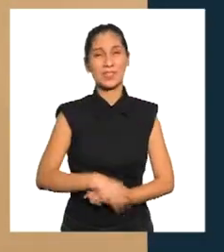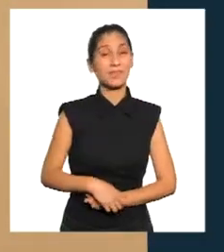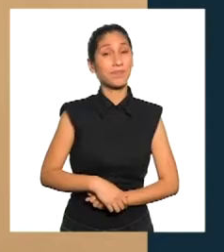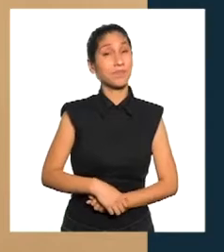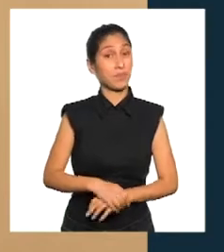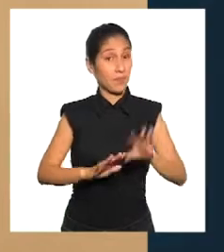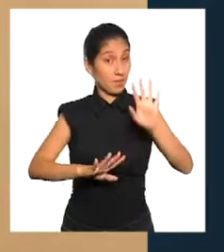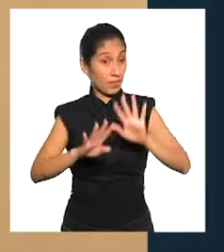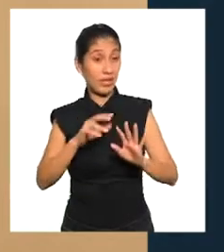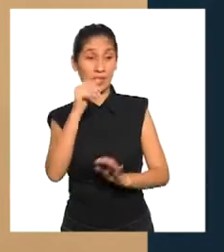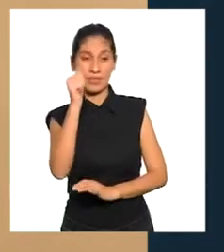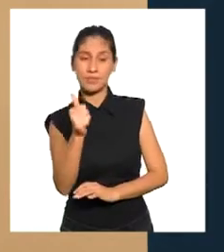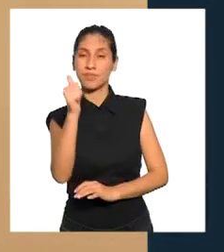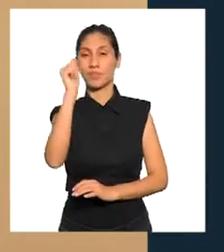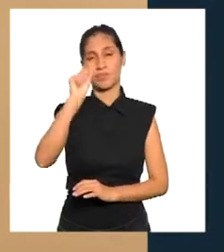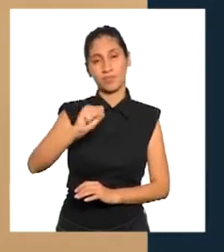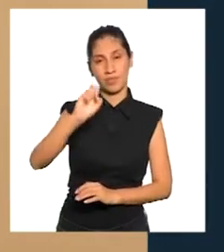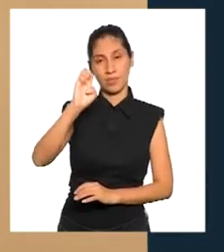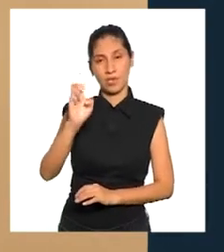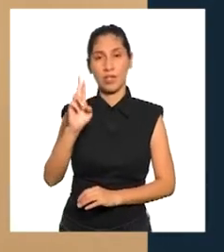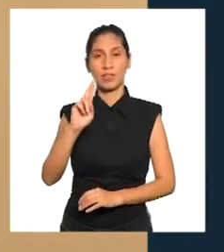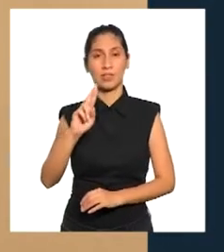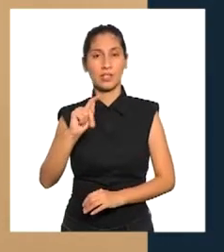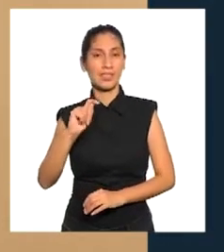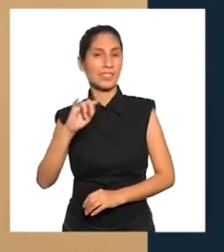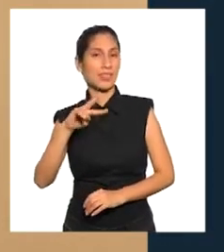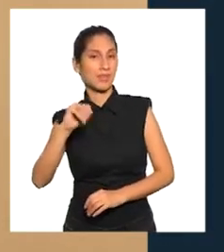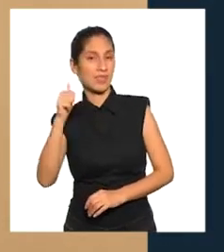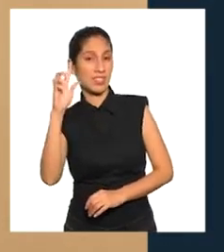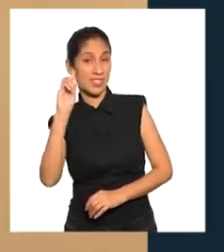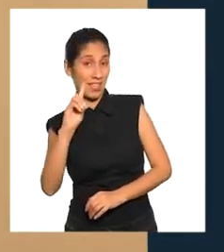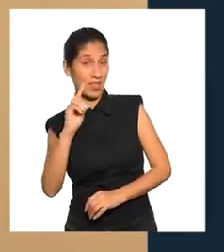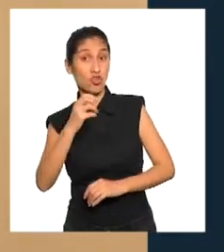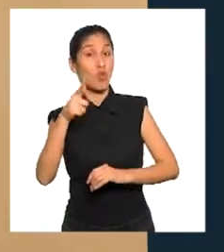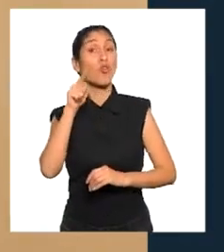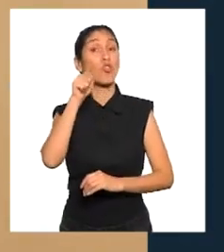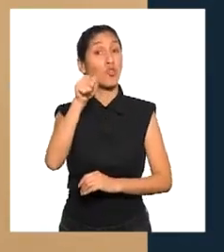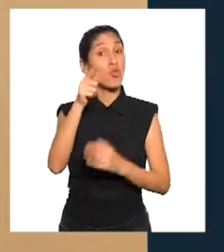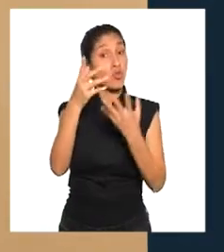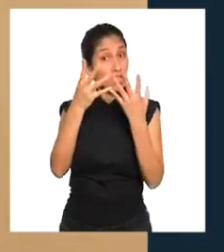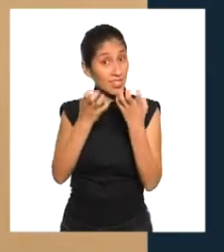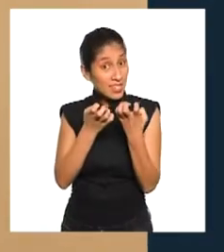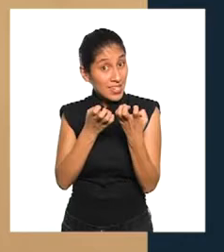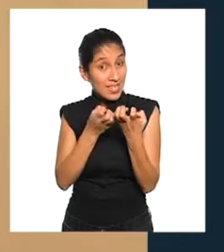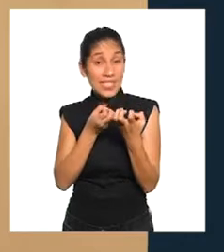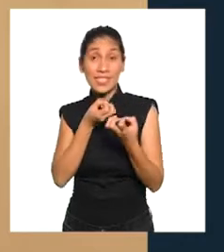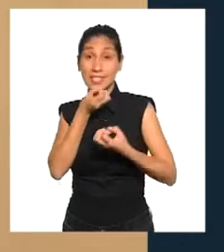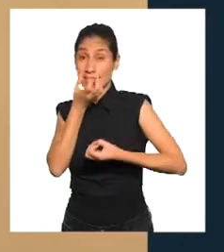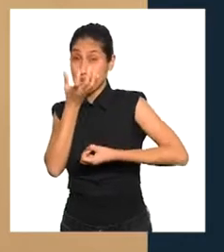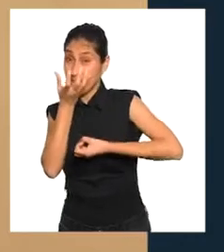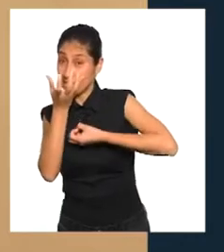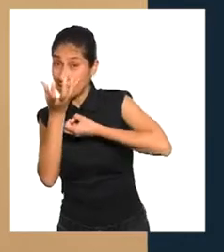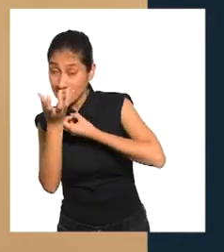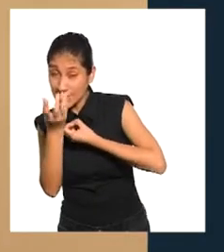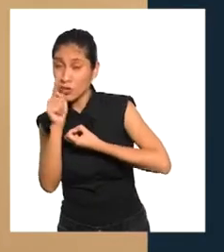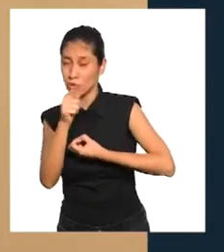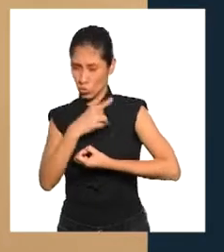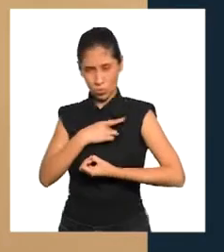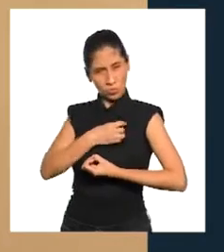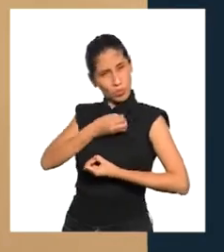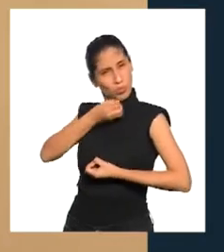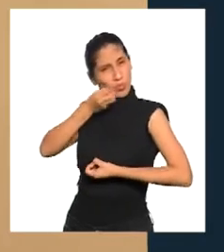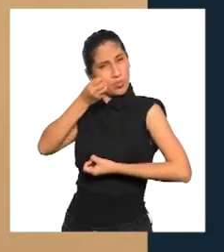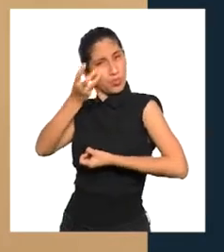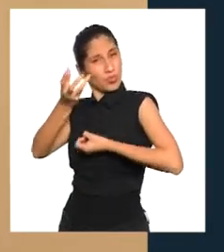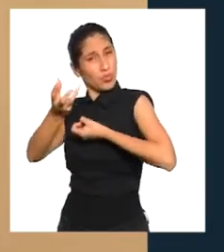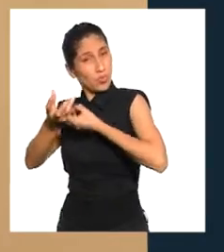La asertividad nos permitirá expresar lo que realmente queremos sin la presión del grupo.